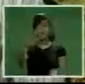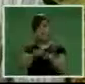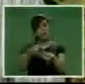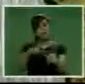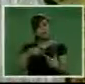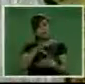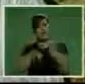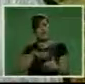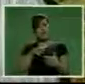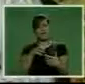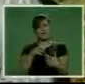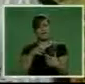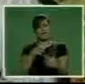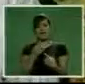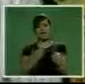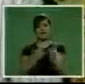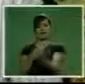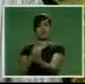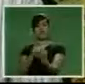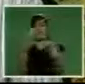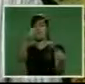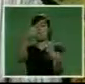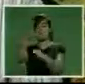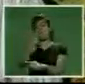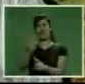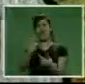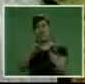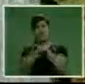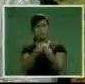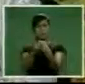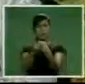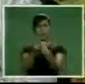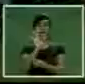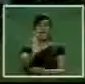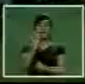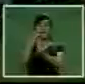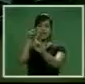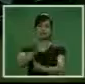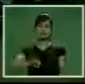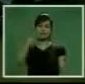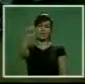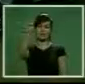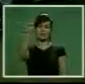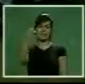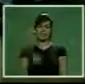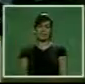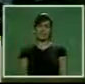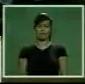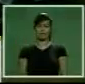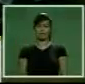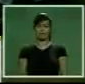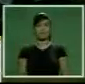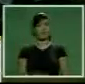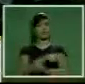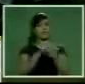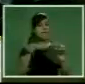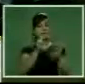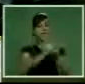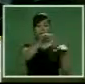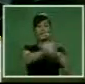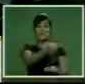quien. En ese sistema es que queremos nosotros los socialistas. Claro, y hacia allá es que apunta nuestra lucha. Pero el capitalismo tiene que tratar